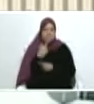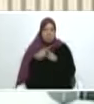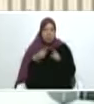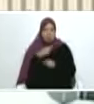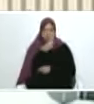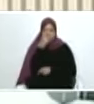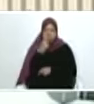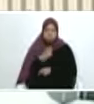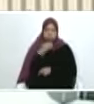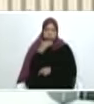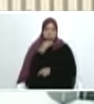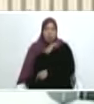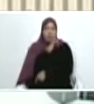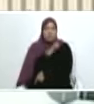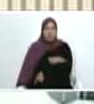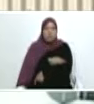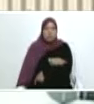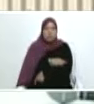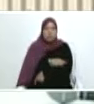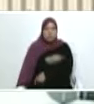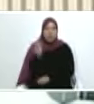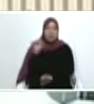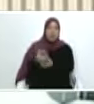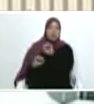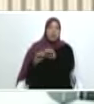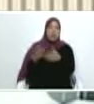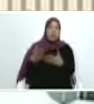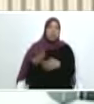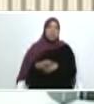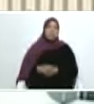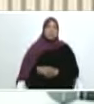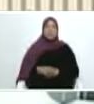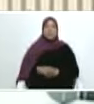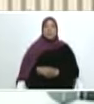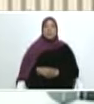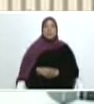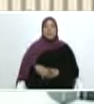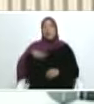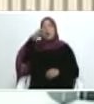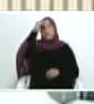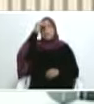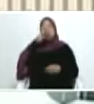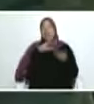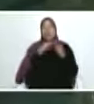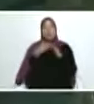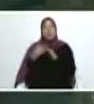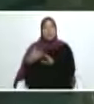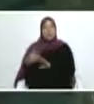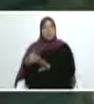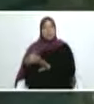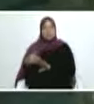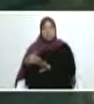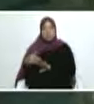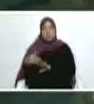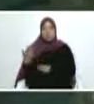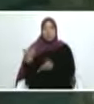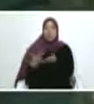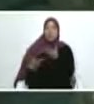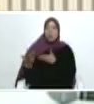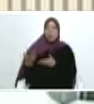Hemos salido cada vez más fuerte. Es un aprendizaje colectivo que va a lo